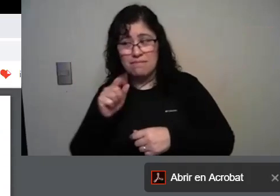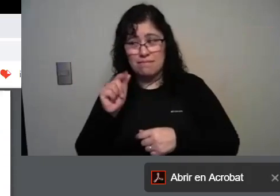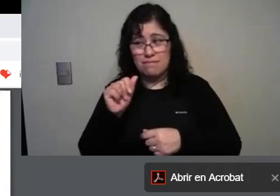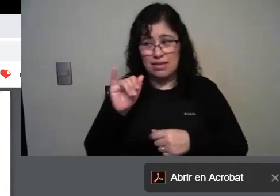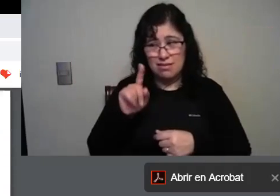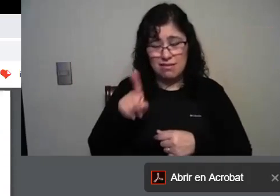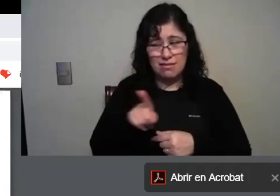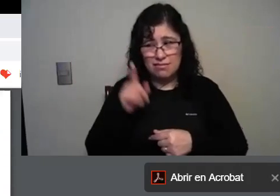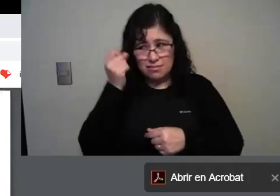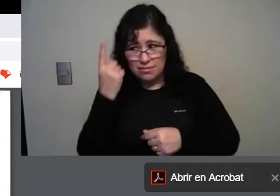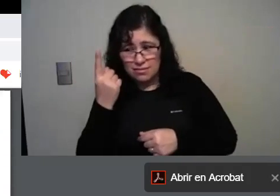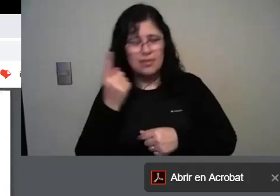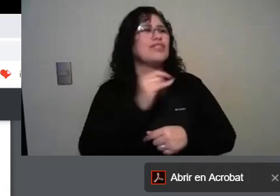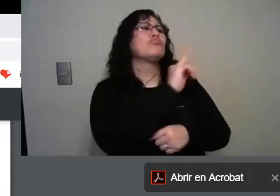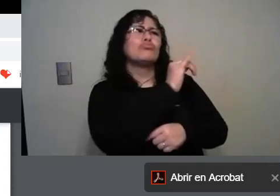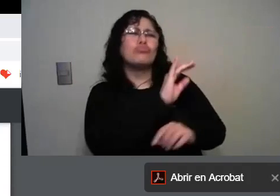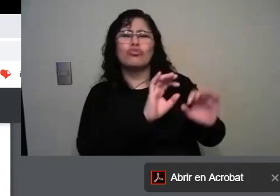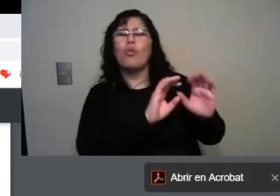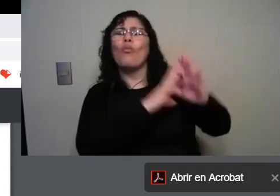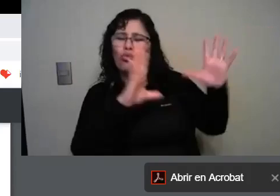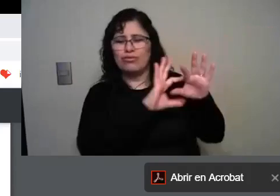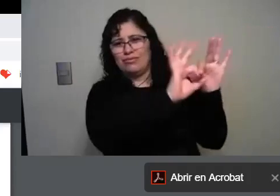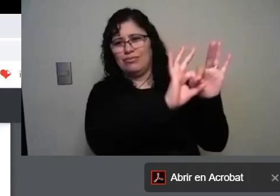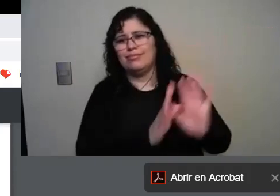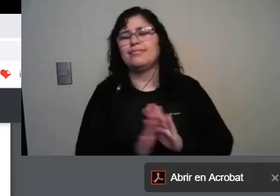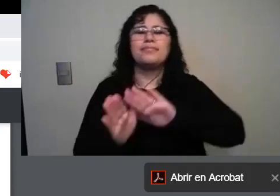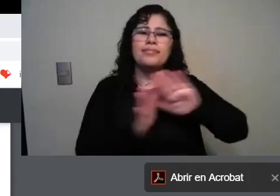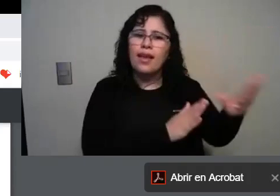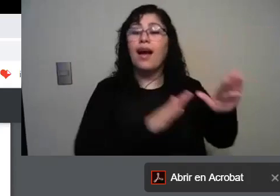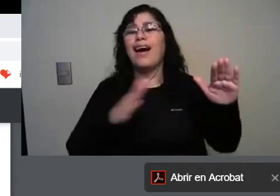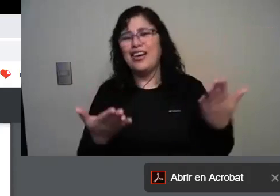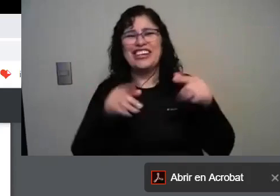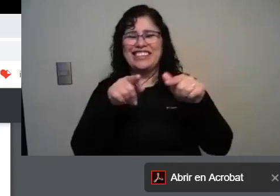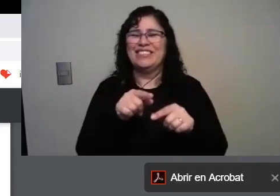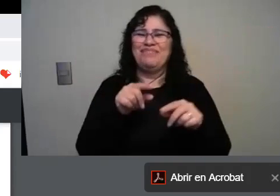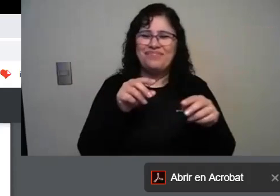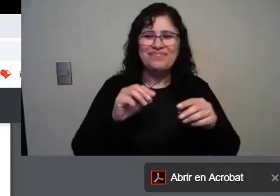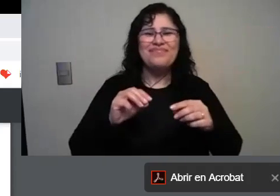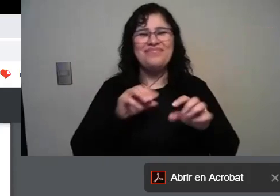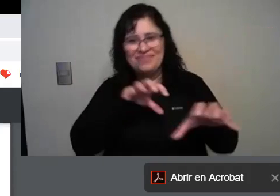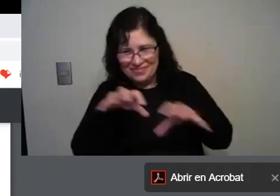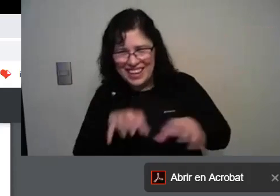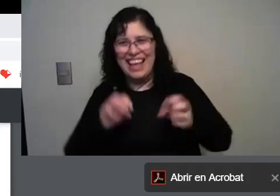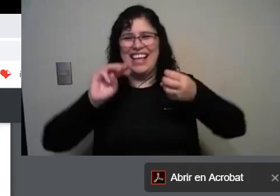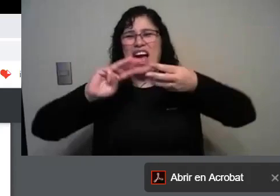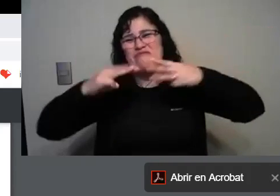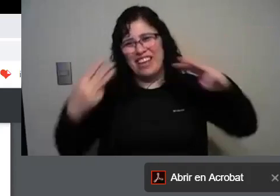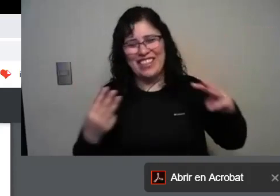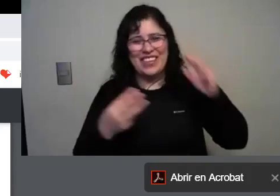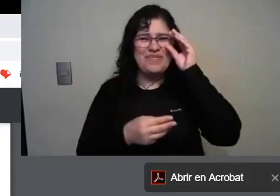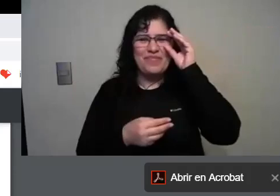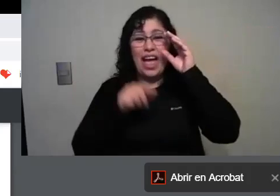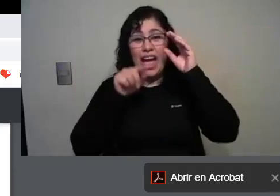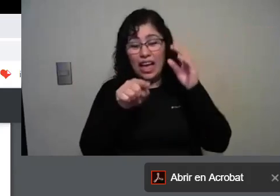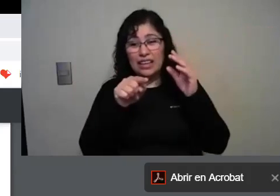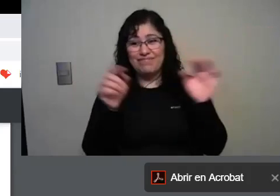Sí, muchas gracias. ¿Ya? Bueno, entonces hay una parte del artículo que indica materiales métodos, digamos, algunas definición de